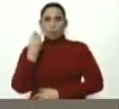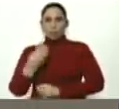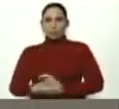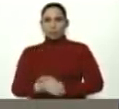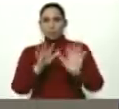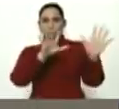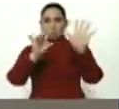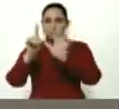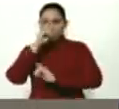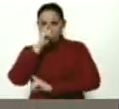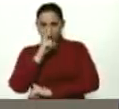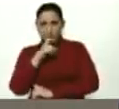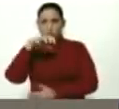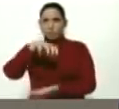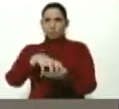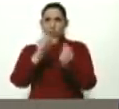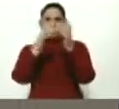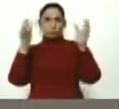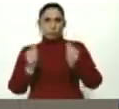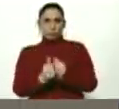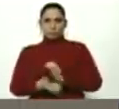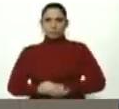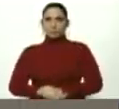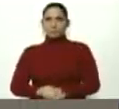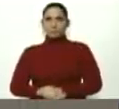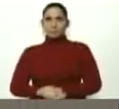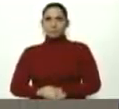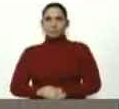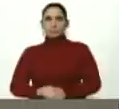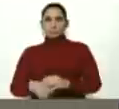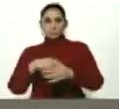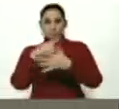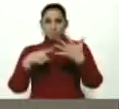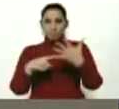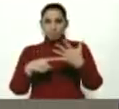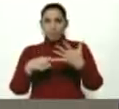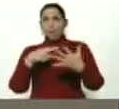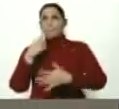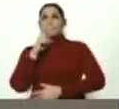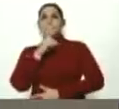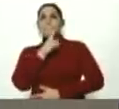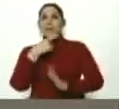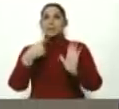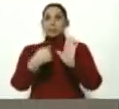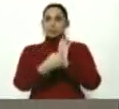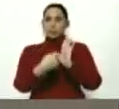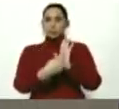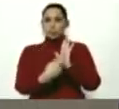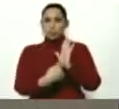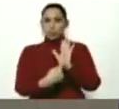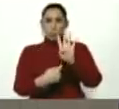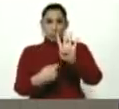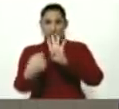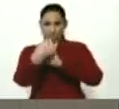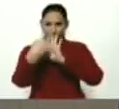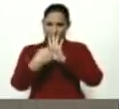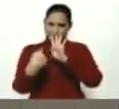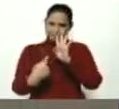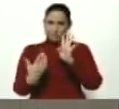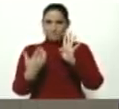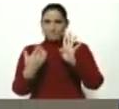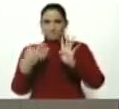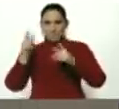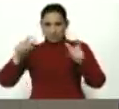de 16 años de edad también del estado Anzoátegui. Se los menciono específicamente porque estas cuatro personas